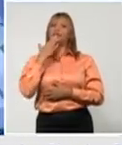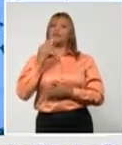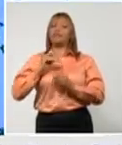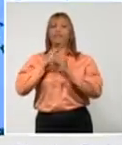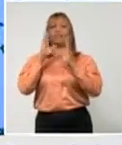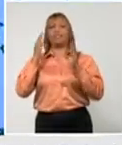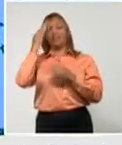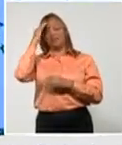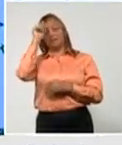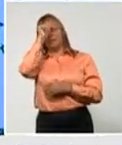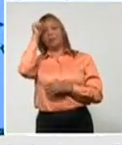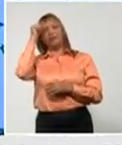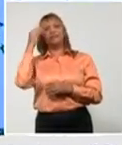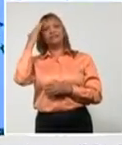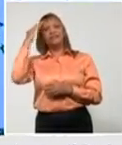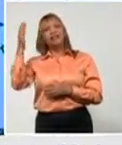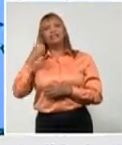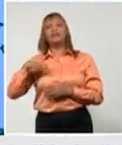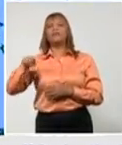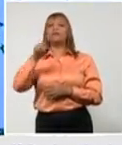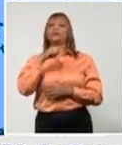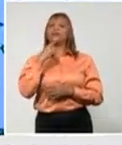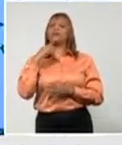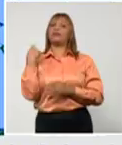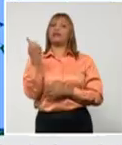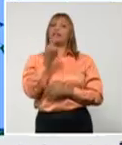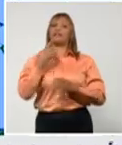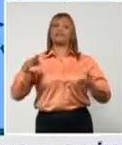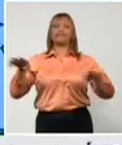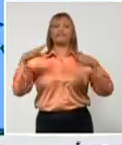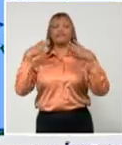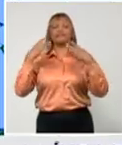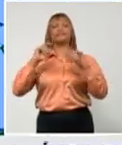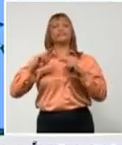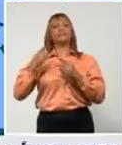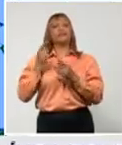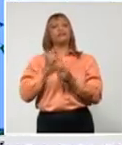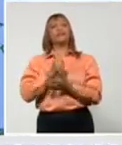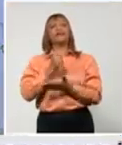El agradecimiento también para usted, doctor, y para todos los que nos siguen. Devolvemos la señal a los estudios centrales.